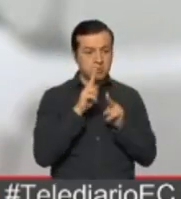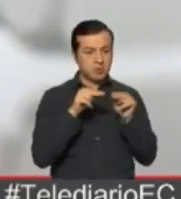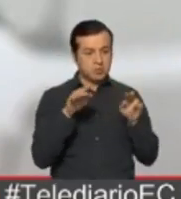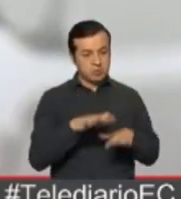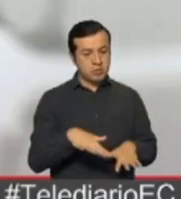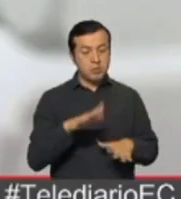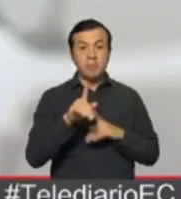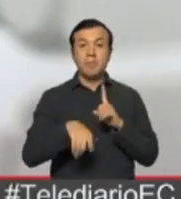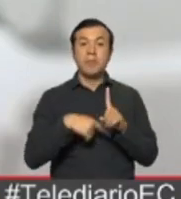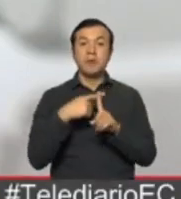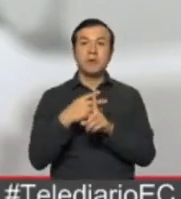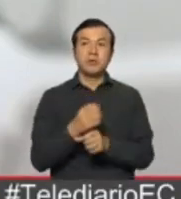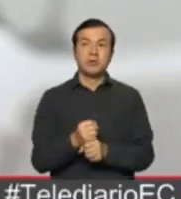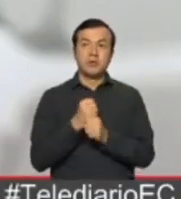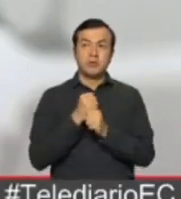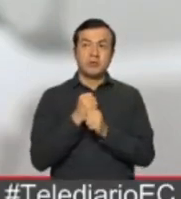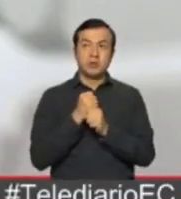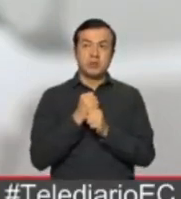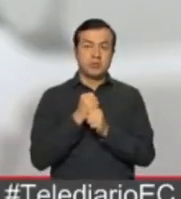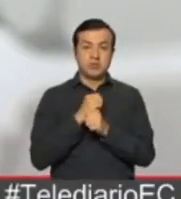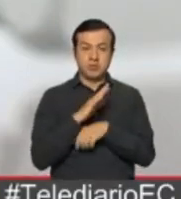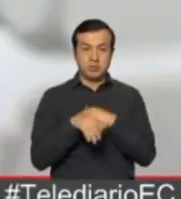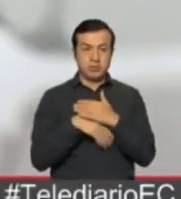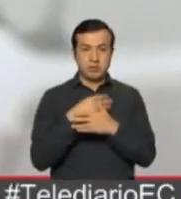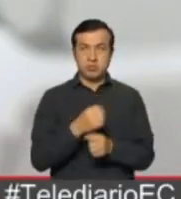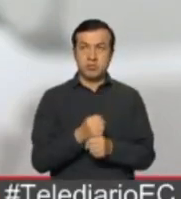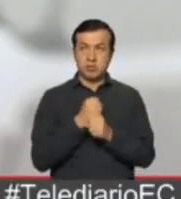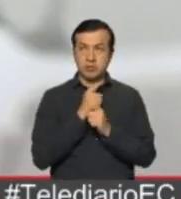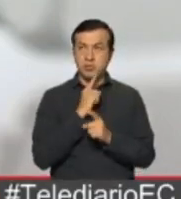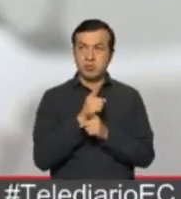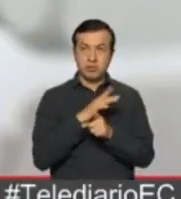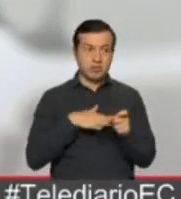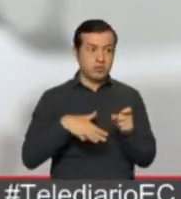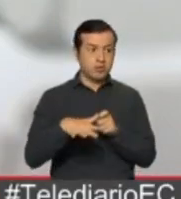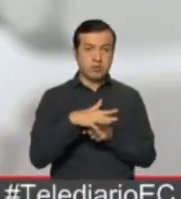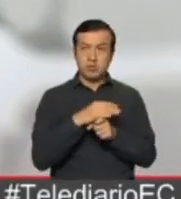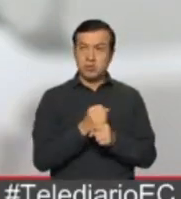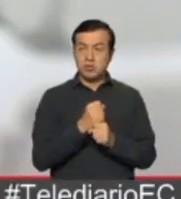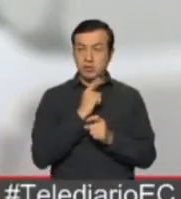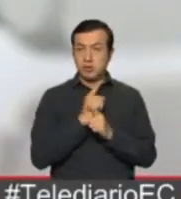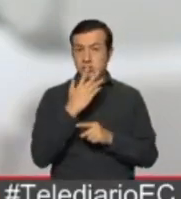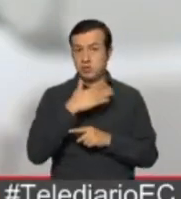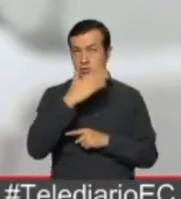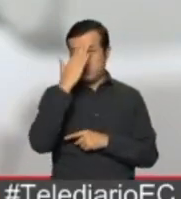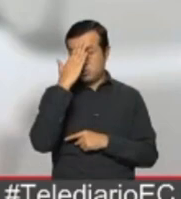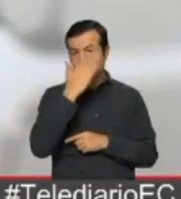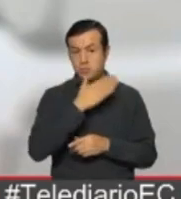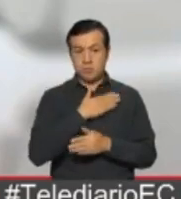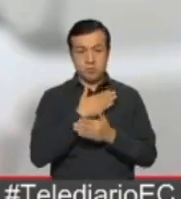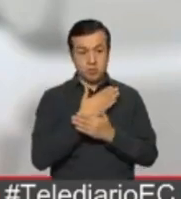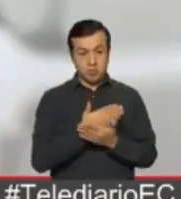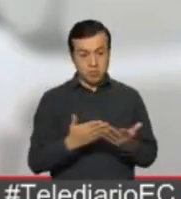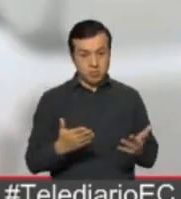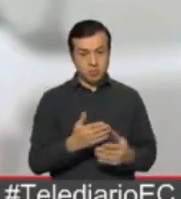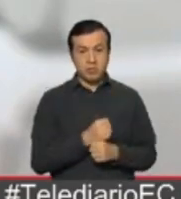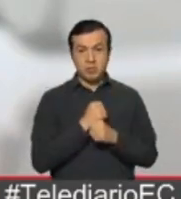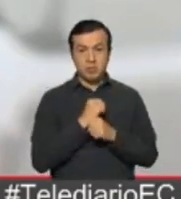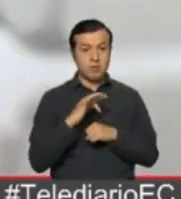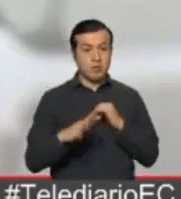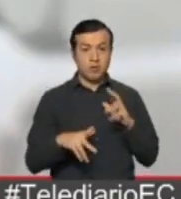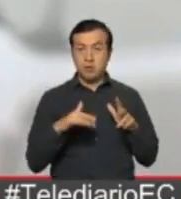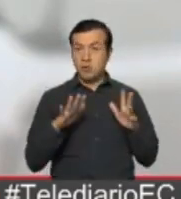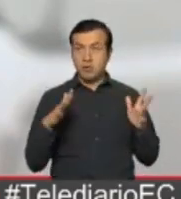sistema seguro tú entras dentro del sistema y estás en un entorno seguro sabes que tus bienes o tus pertenencias tienen reducida